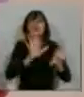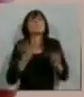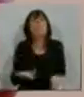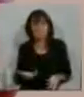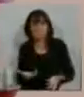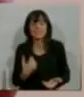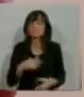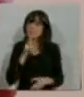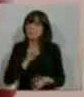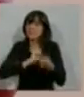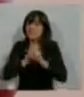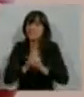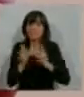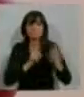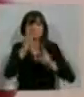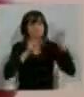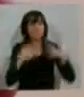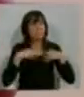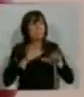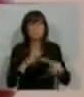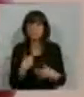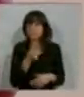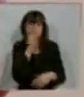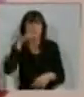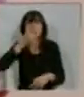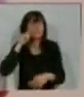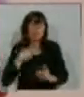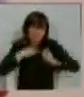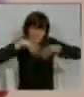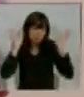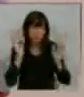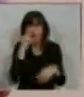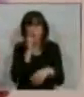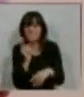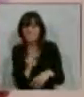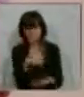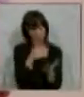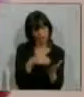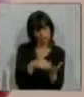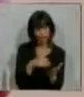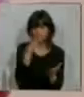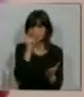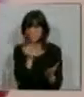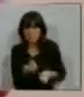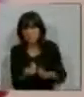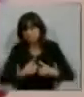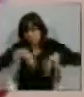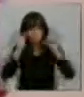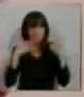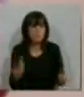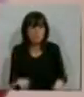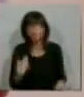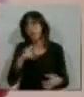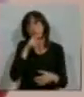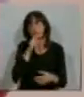cambia te molestan. A mí, la verdad, me da tanto lo mismo. Me pero por ahí, eso. Por este momento de mi vida, si leíste, si no leíste, si, o sea, creo que a